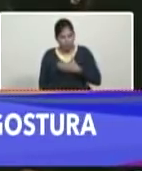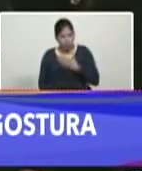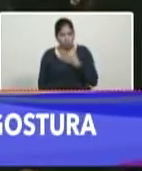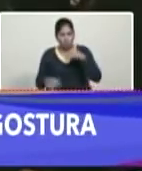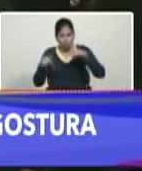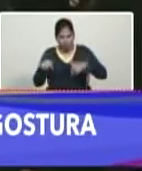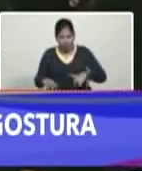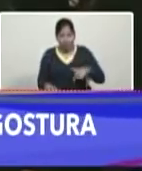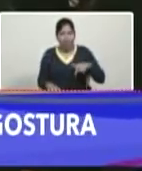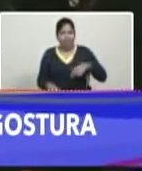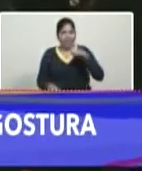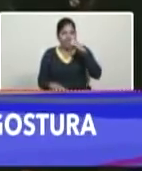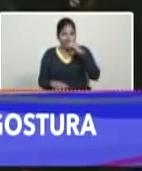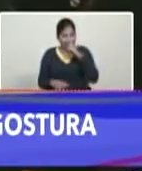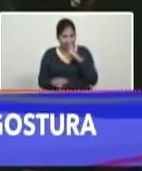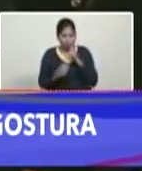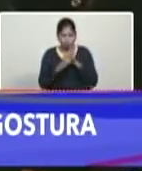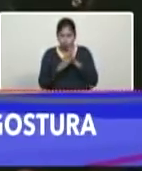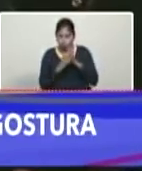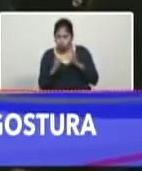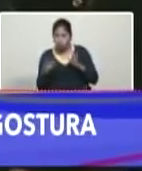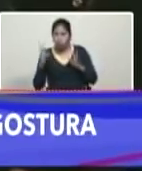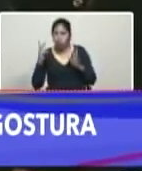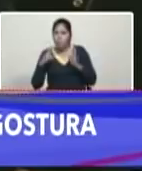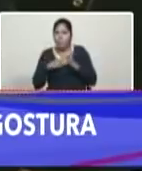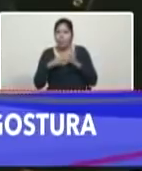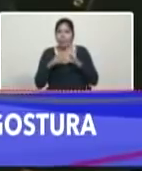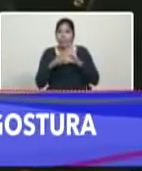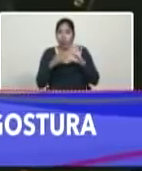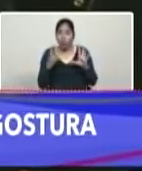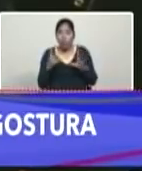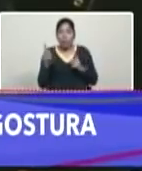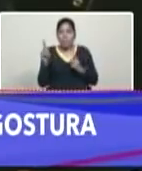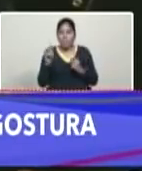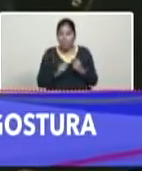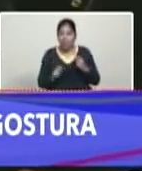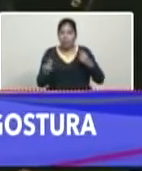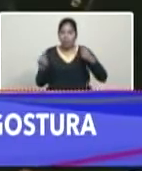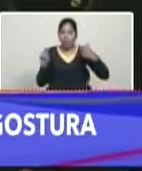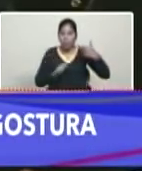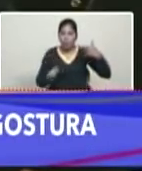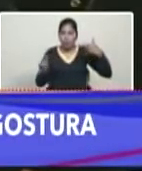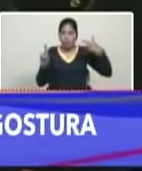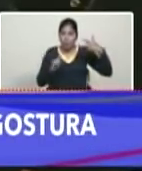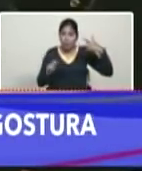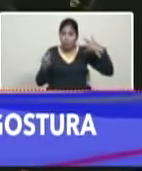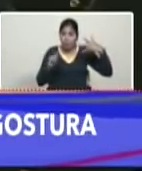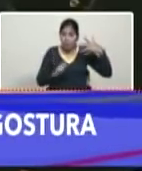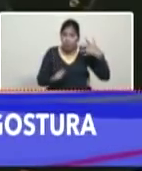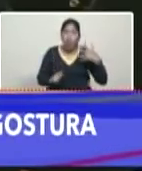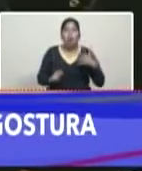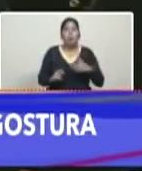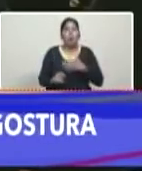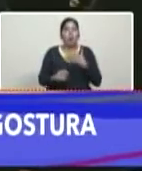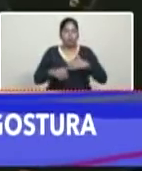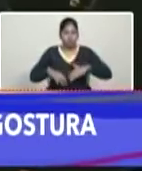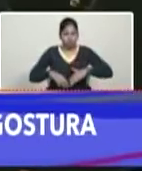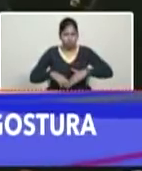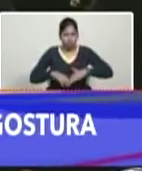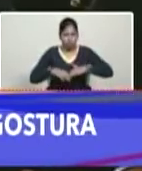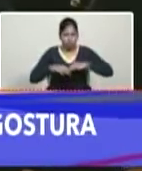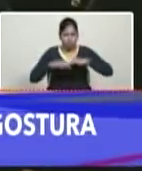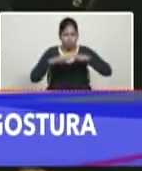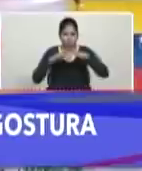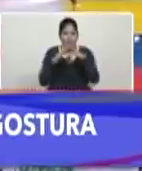en este año 2019, mes por mes, que el país mejore y crezca en sus condiciones